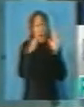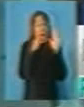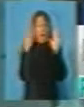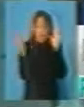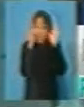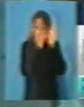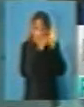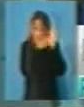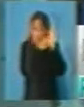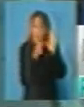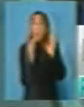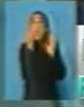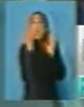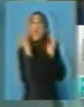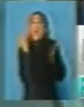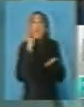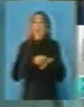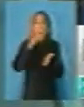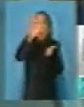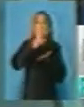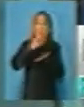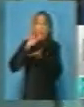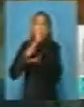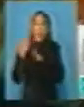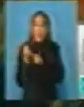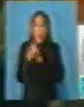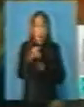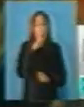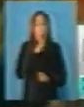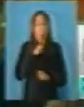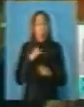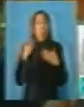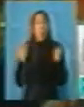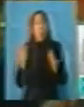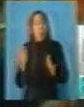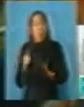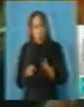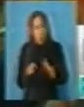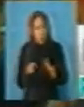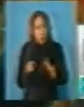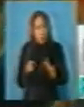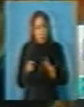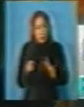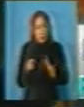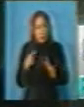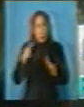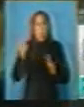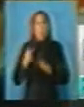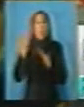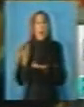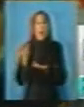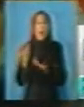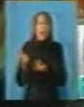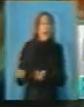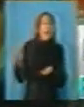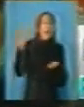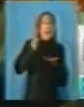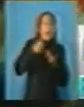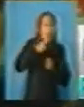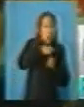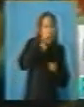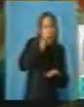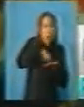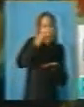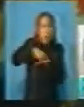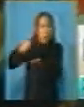monto máximo en el cual la provincia puede adquirir empréstitos, generar títulos,